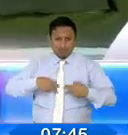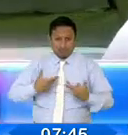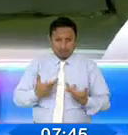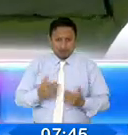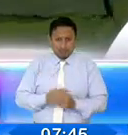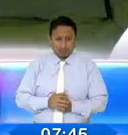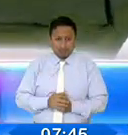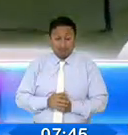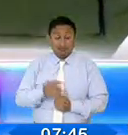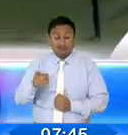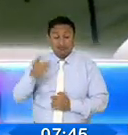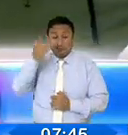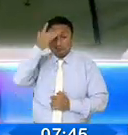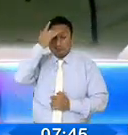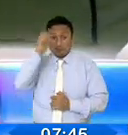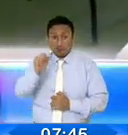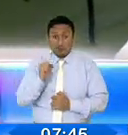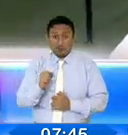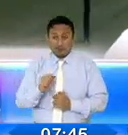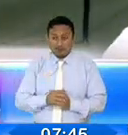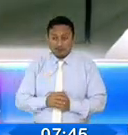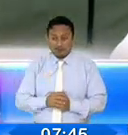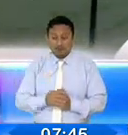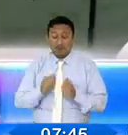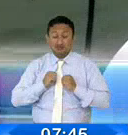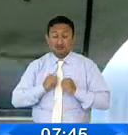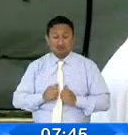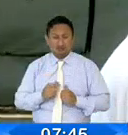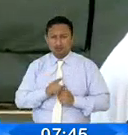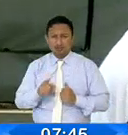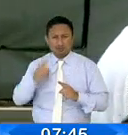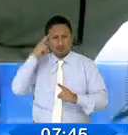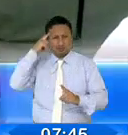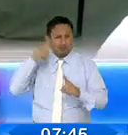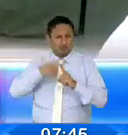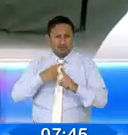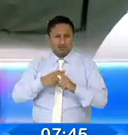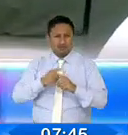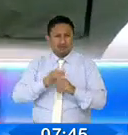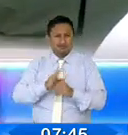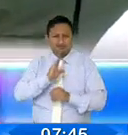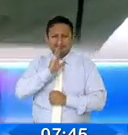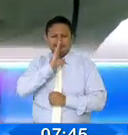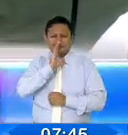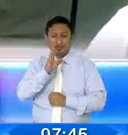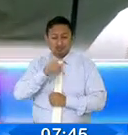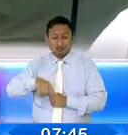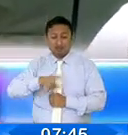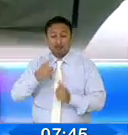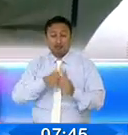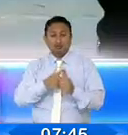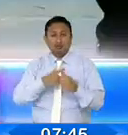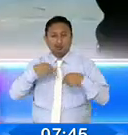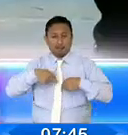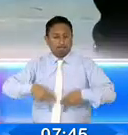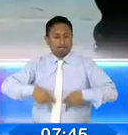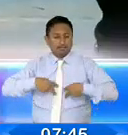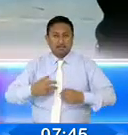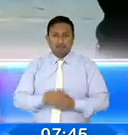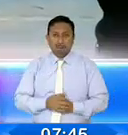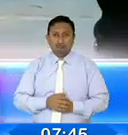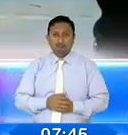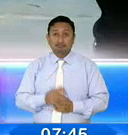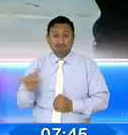enfermedad. No nos hizo sufrir tanto, ella fue muy positiva, siempre la primera opción de ella era su vida. Mismas ganas de vivir que